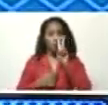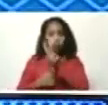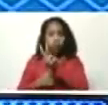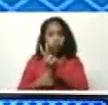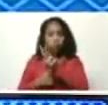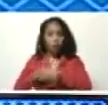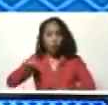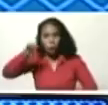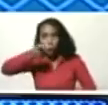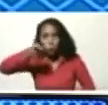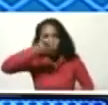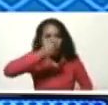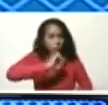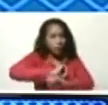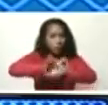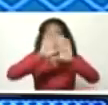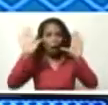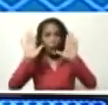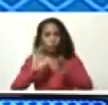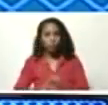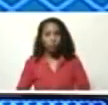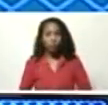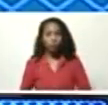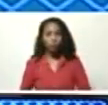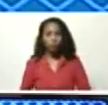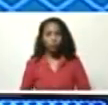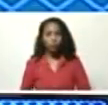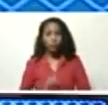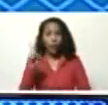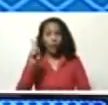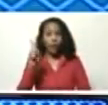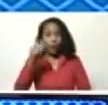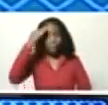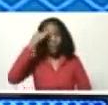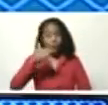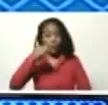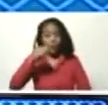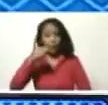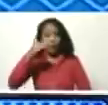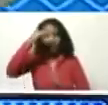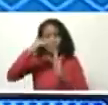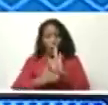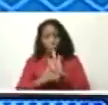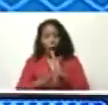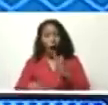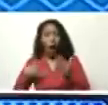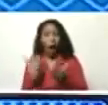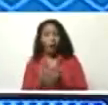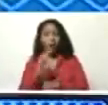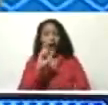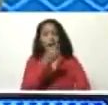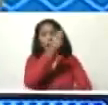la búsqueda de la claridad desde el soldado raso hasta el general.